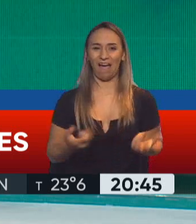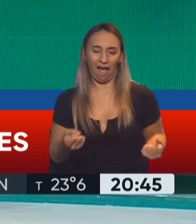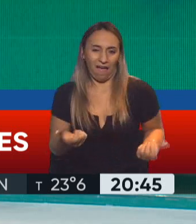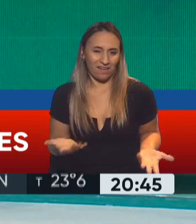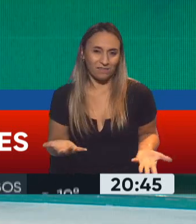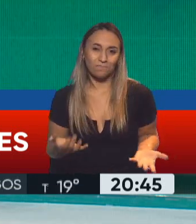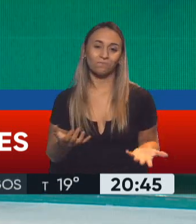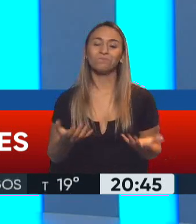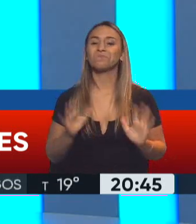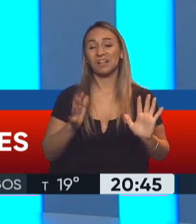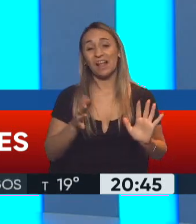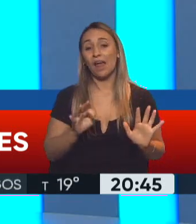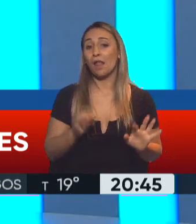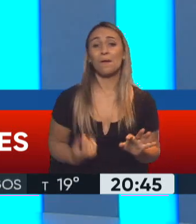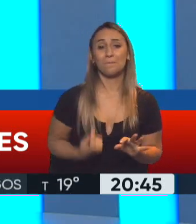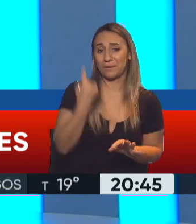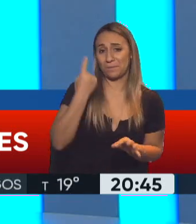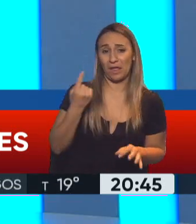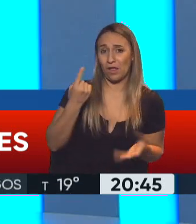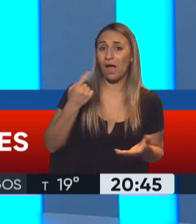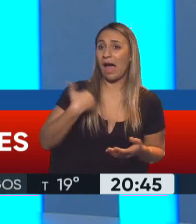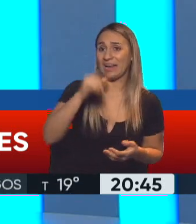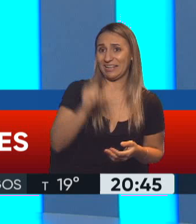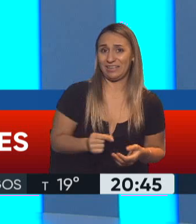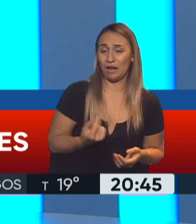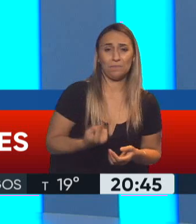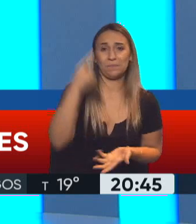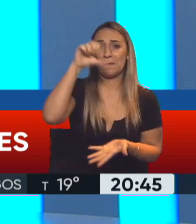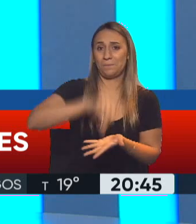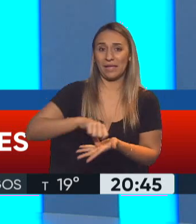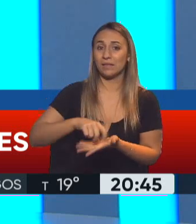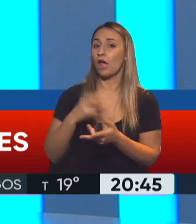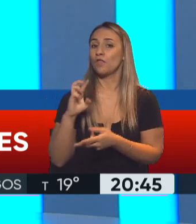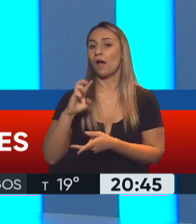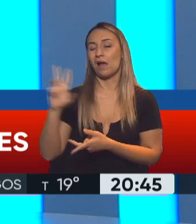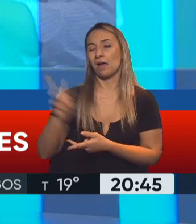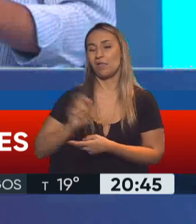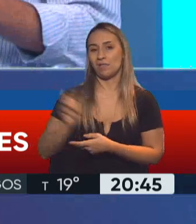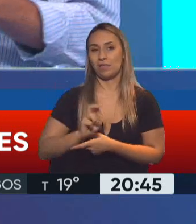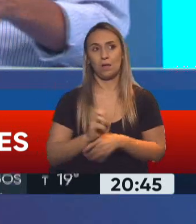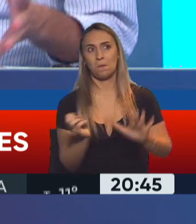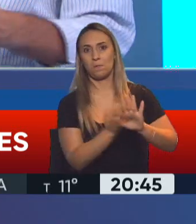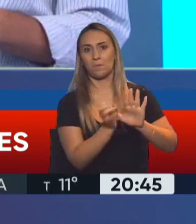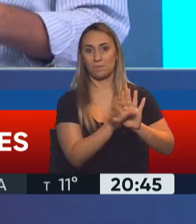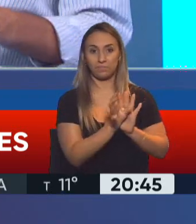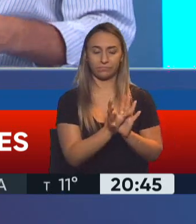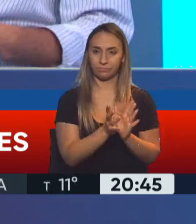de sacar los recursos afuera del país y eso lo pone obviamente a la cabeza de los reclamos está claro que argentina por sí sola no